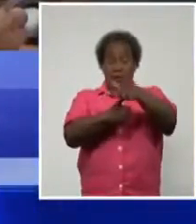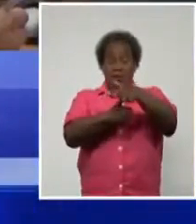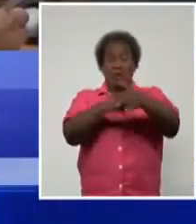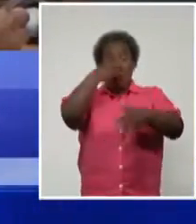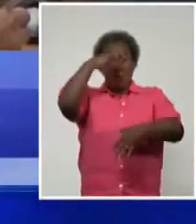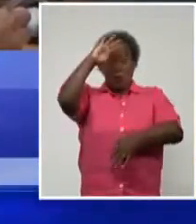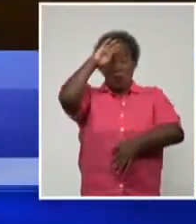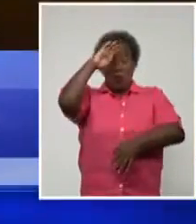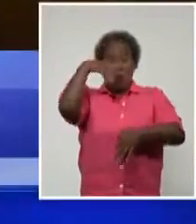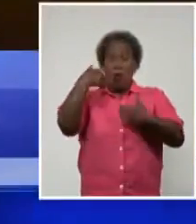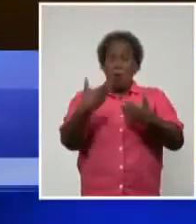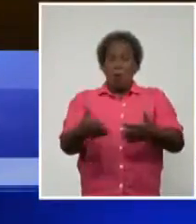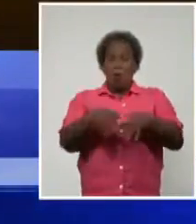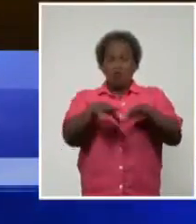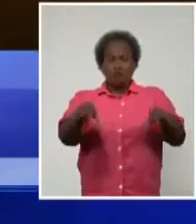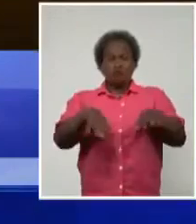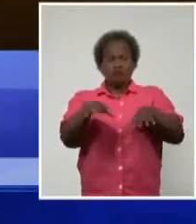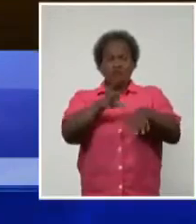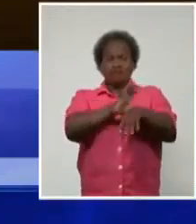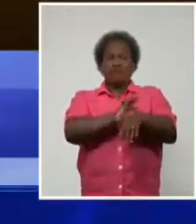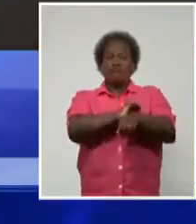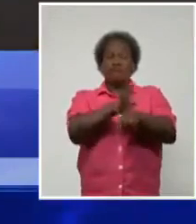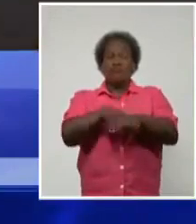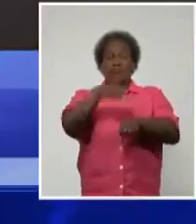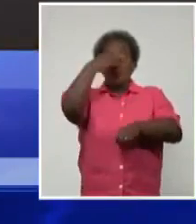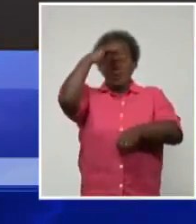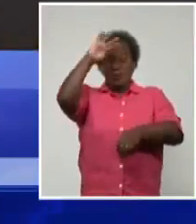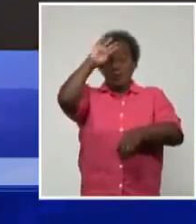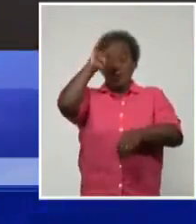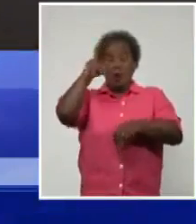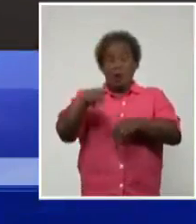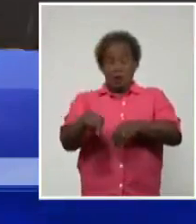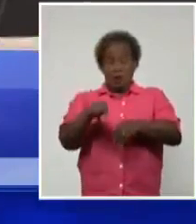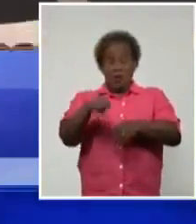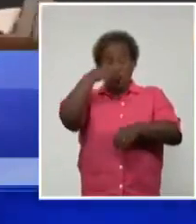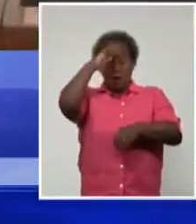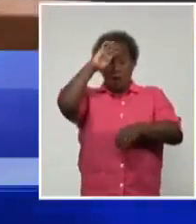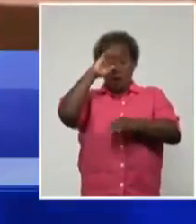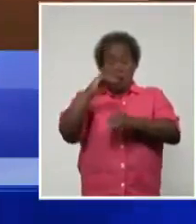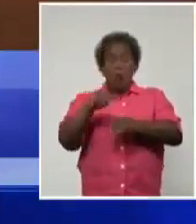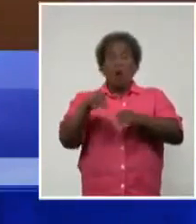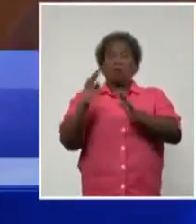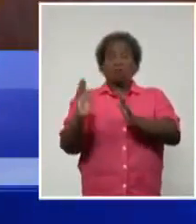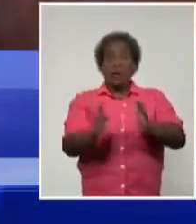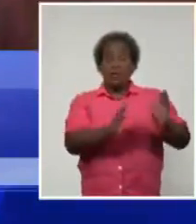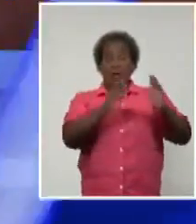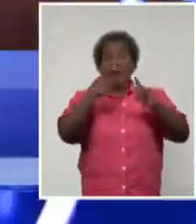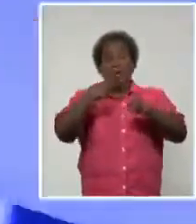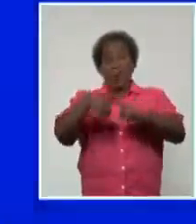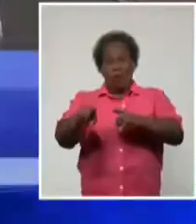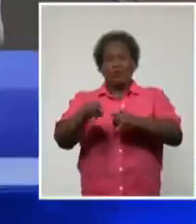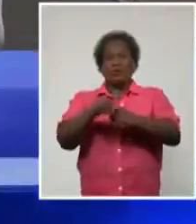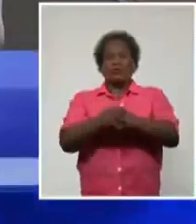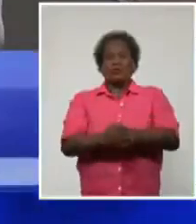de la situación epidemiológica del país y tránsito de la nación hacia la nueva normalidad.